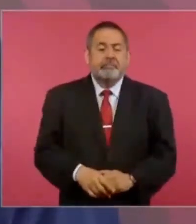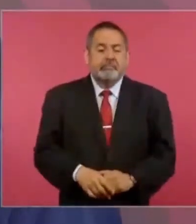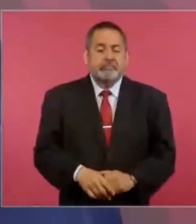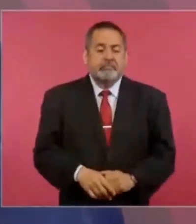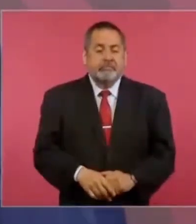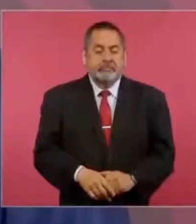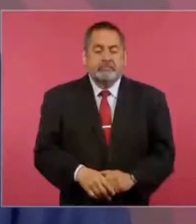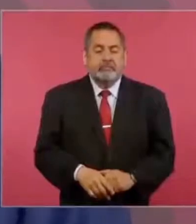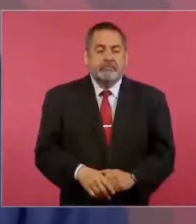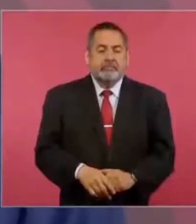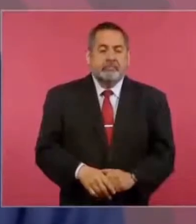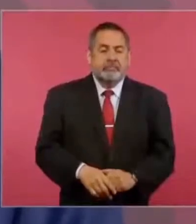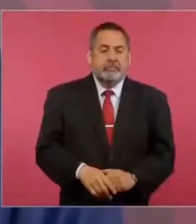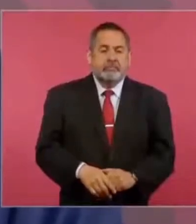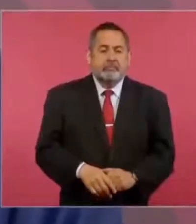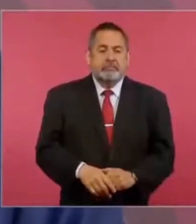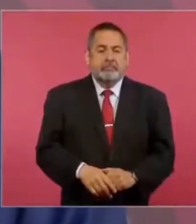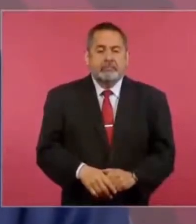porque ya